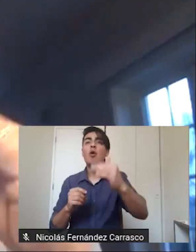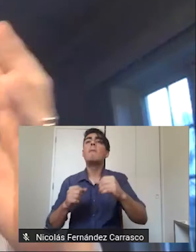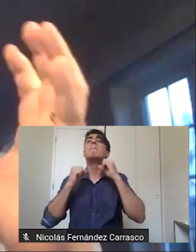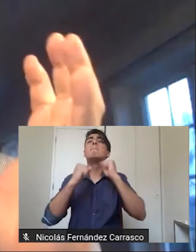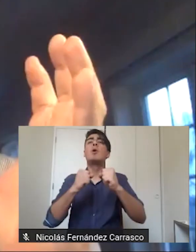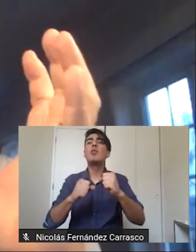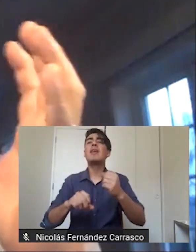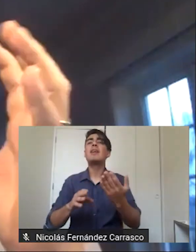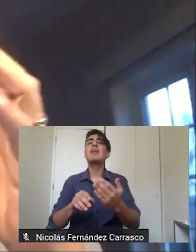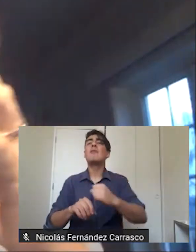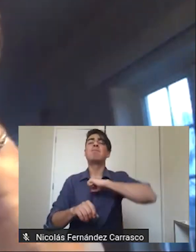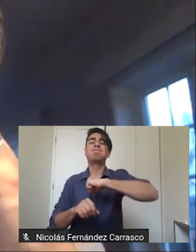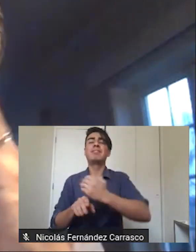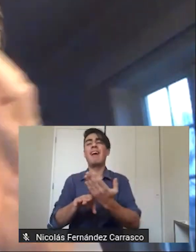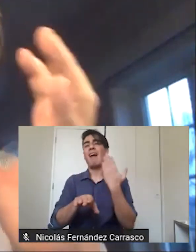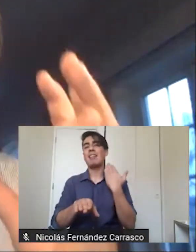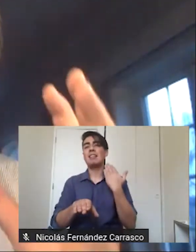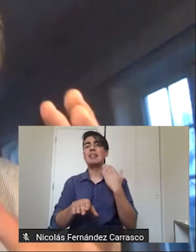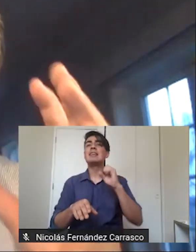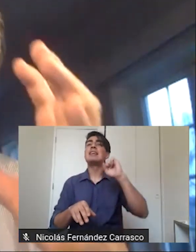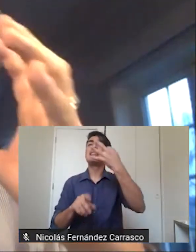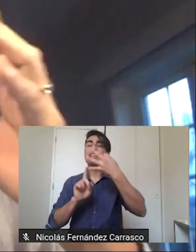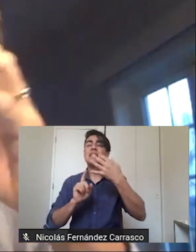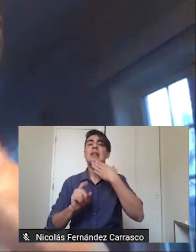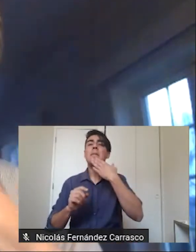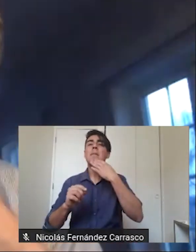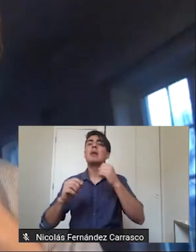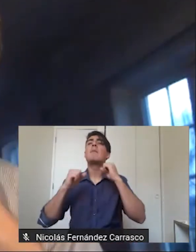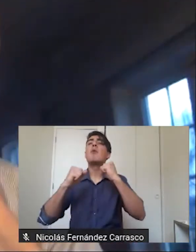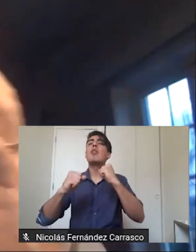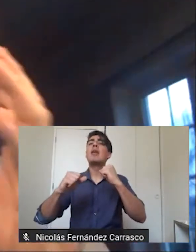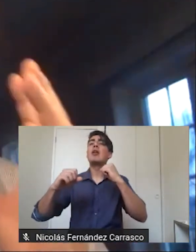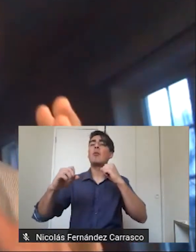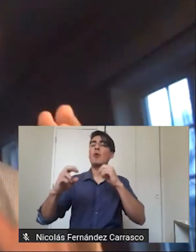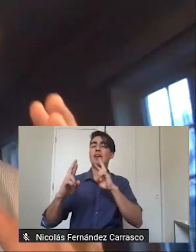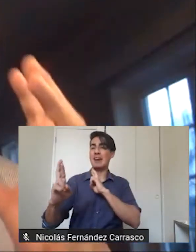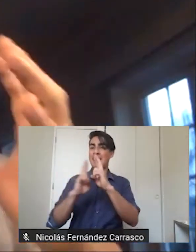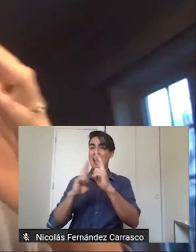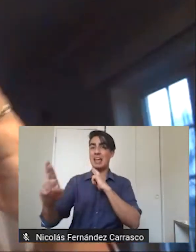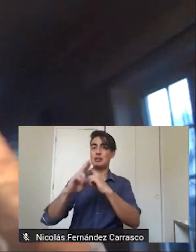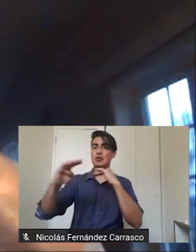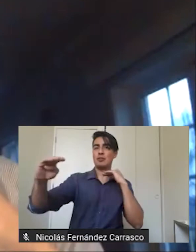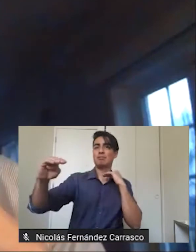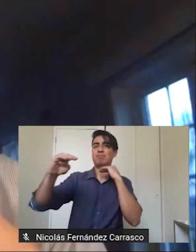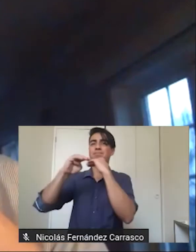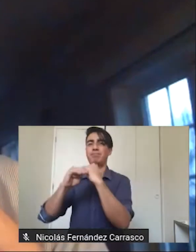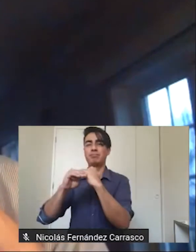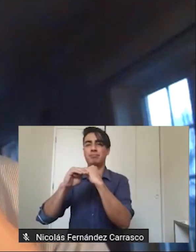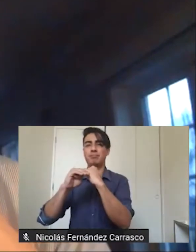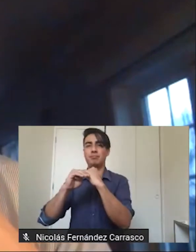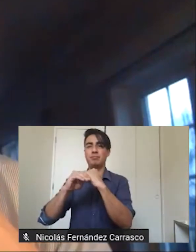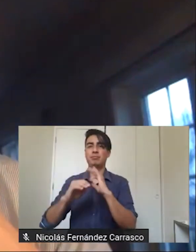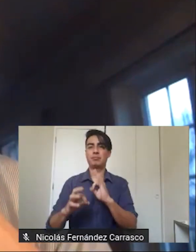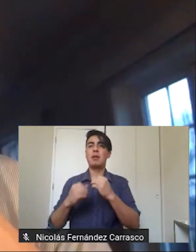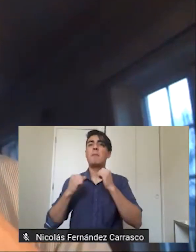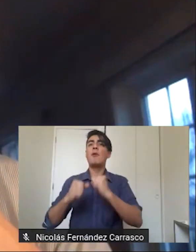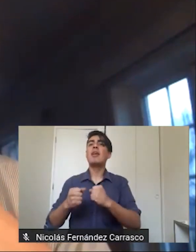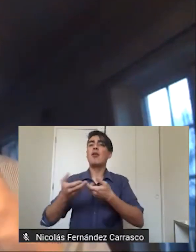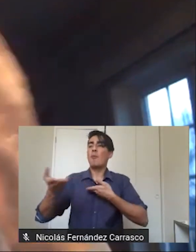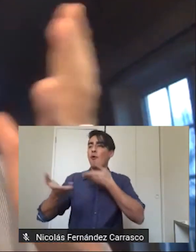tres, construir un puente para reparar las relaciones, para que volvamos a colaborar de alguna